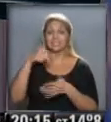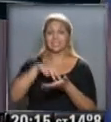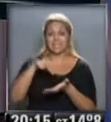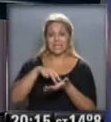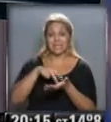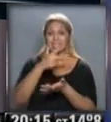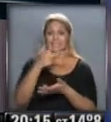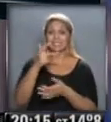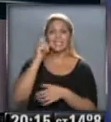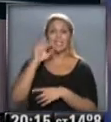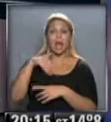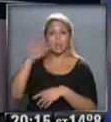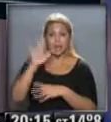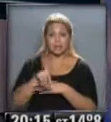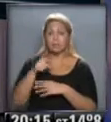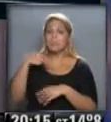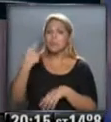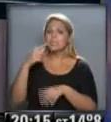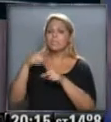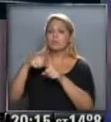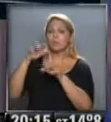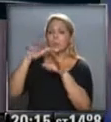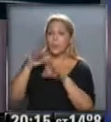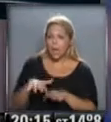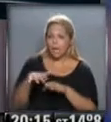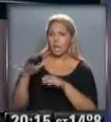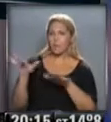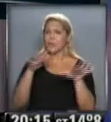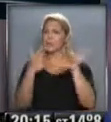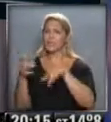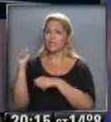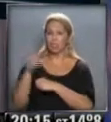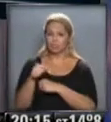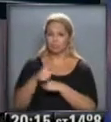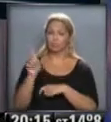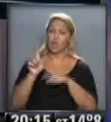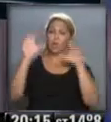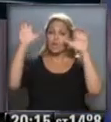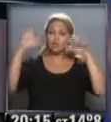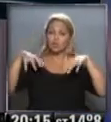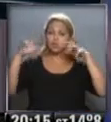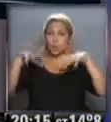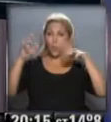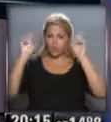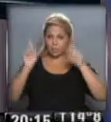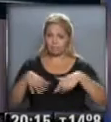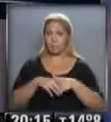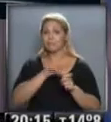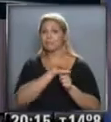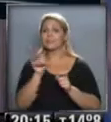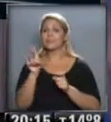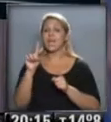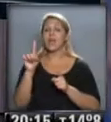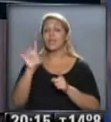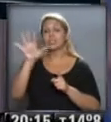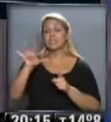temperatura máxima. Mañana se espera un descenso importante de las temperaturas con vientos del sudeste acompañado con algunas lluvias. Y en el norte del litoral,